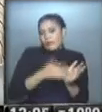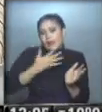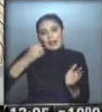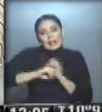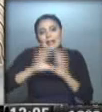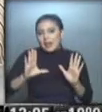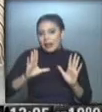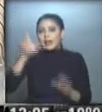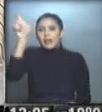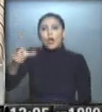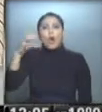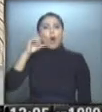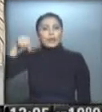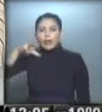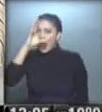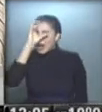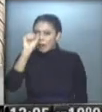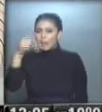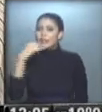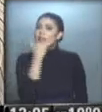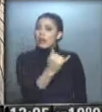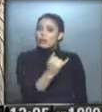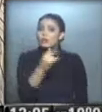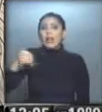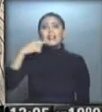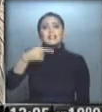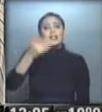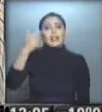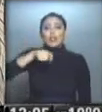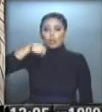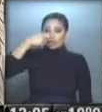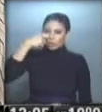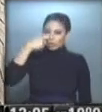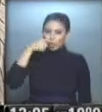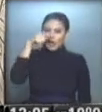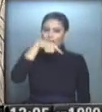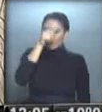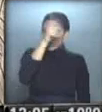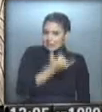de lo que denuncia el arrepentido cuando habla de que se utilizaba droga que tenían en